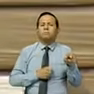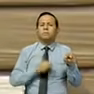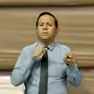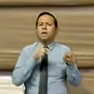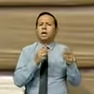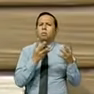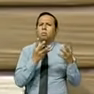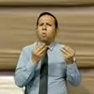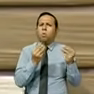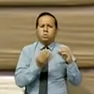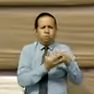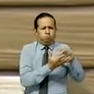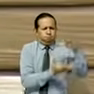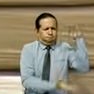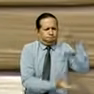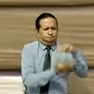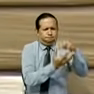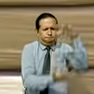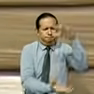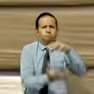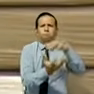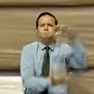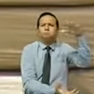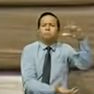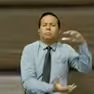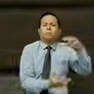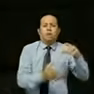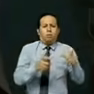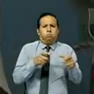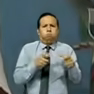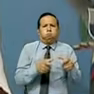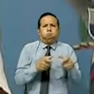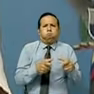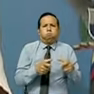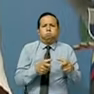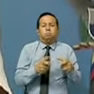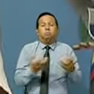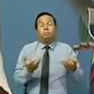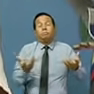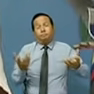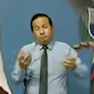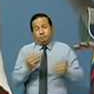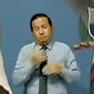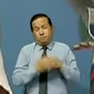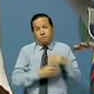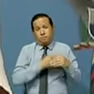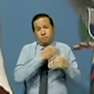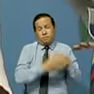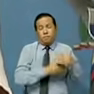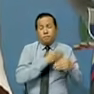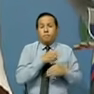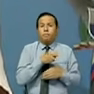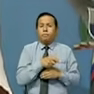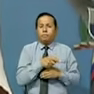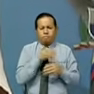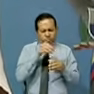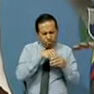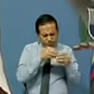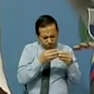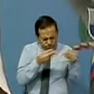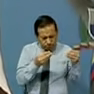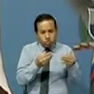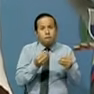interior 1.439 paquetes rectangulares con sus respectivos envolturas, conteniendo en su interior una